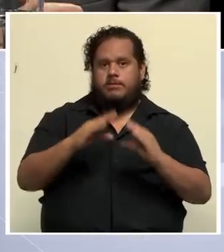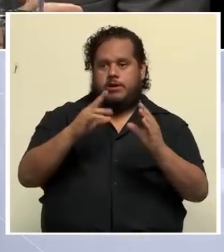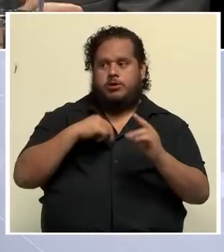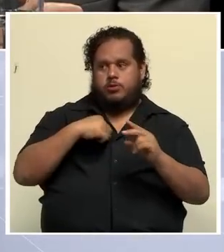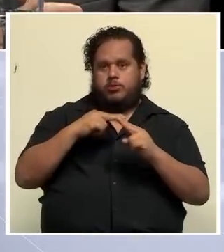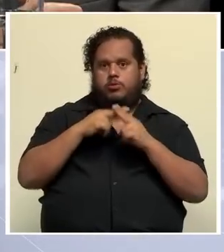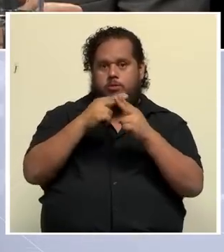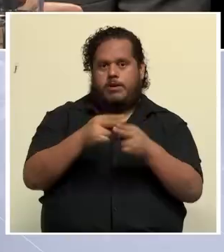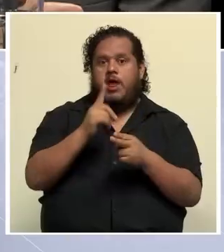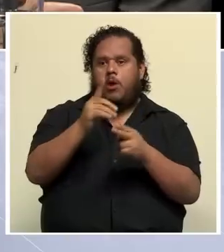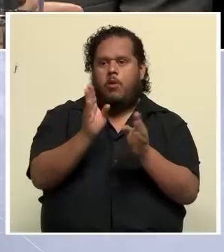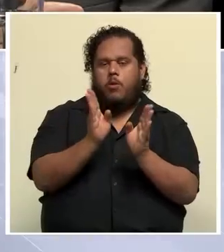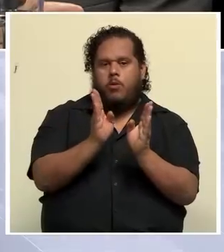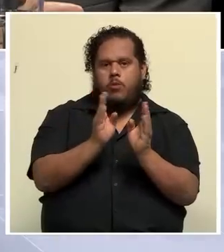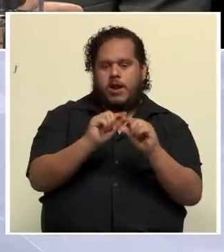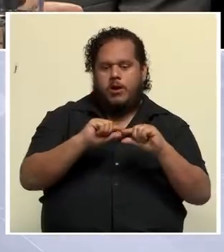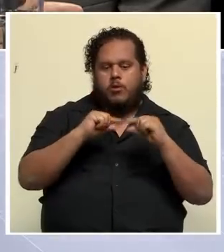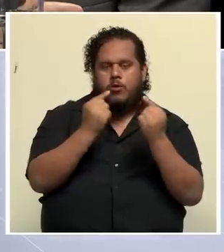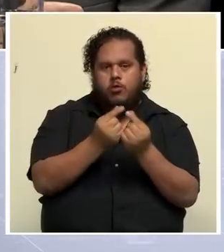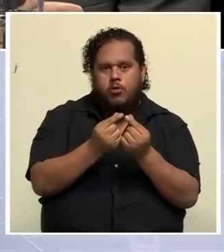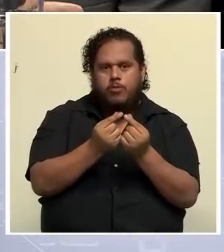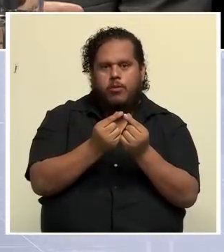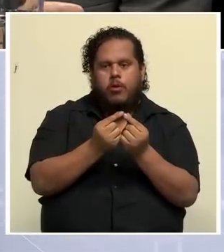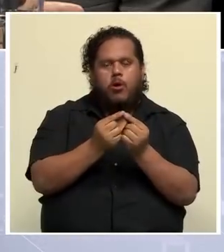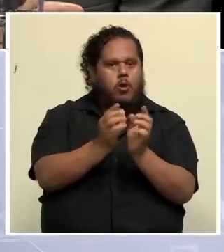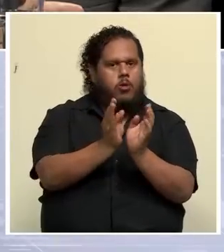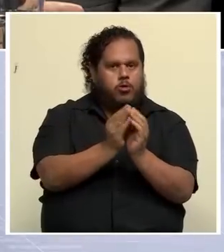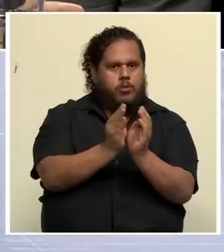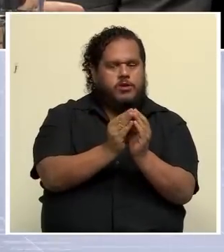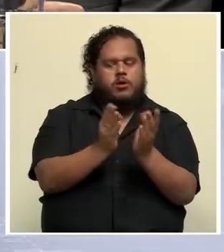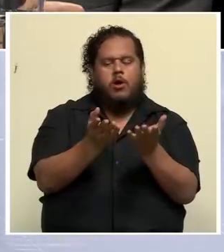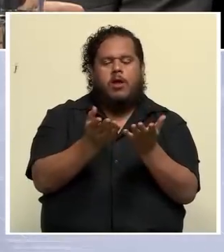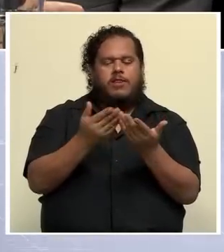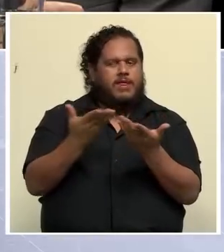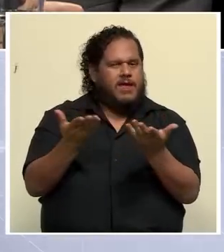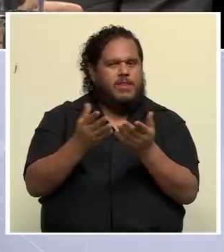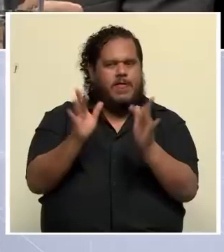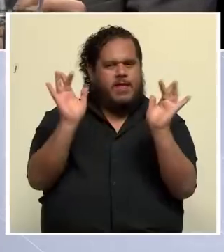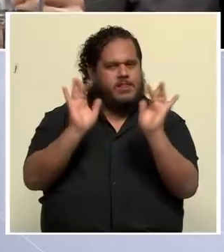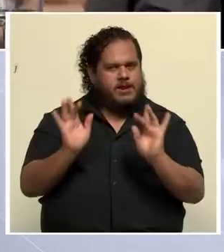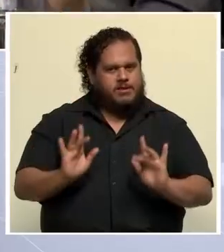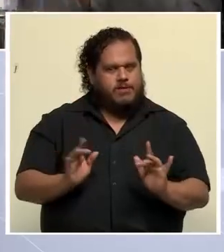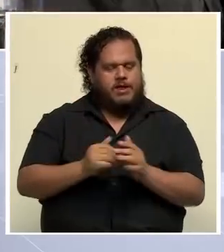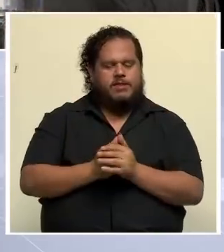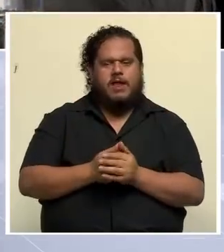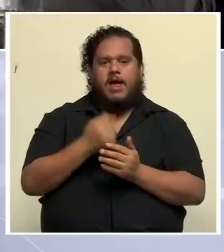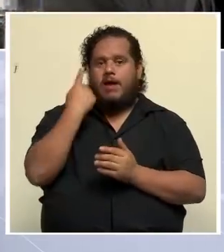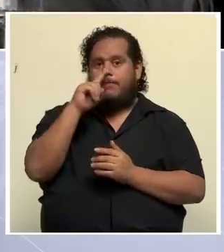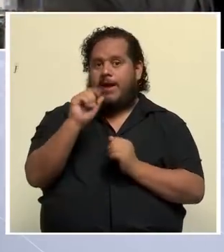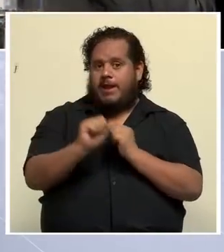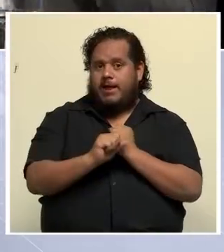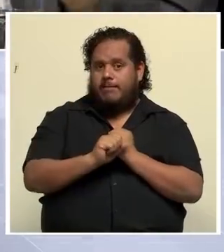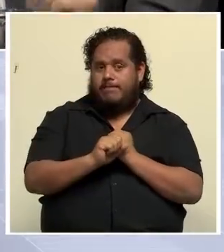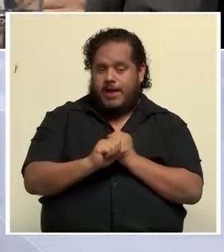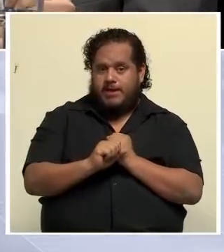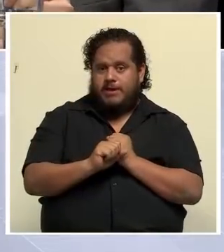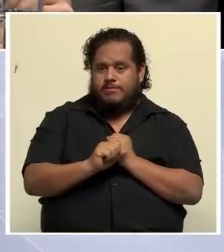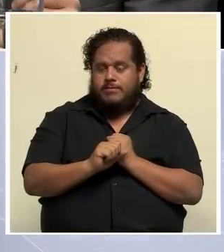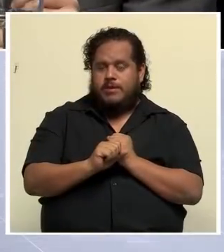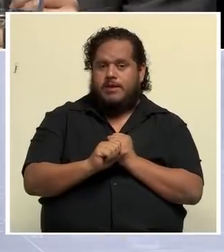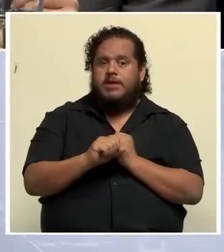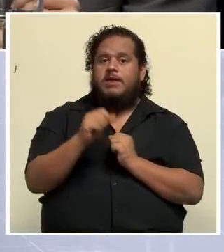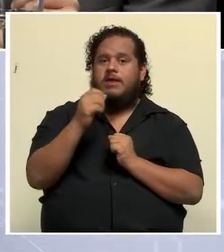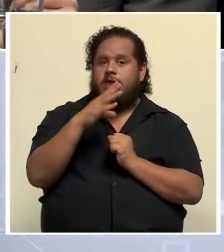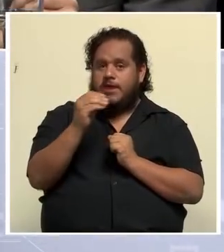nombré una comisión una gran comisión de transparencia, no solamente para la campaña, sino que